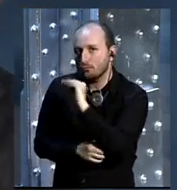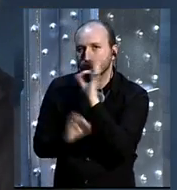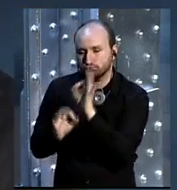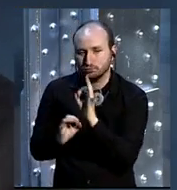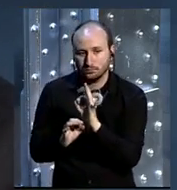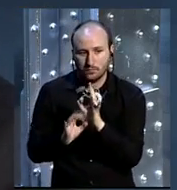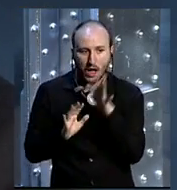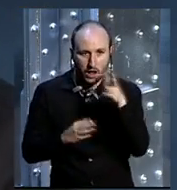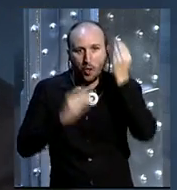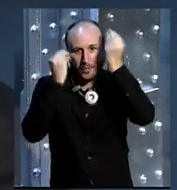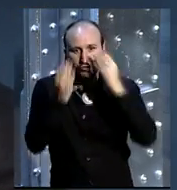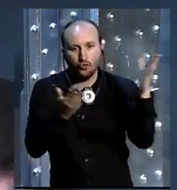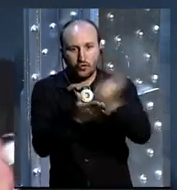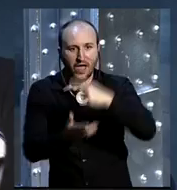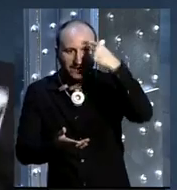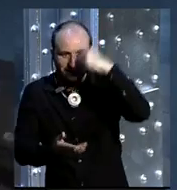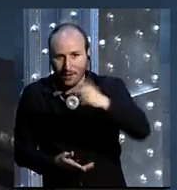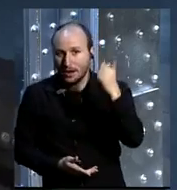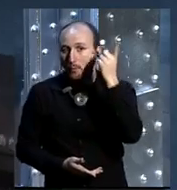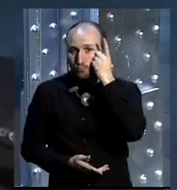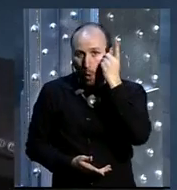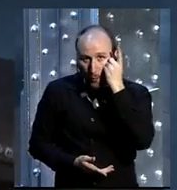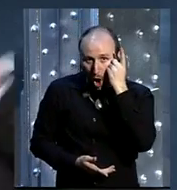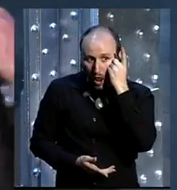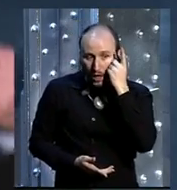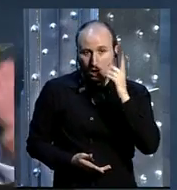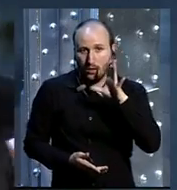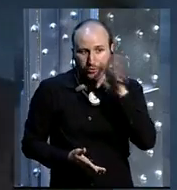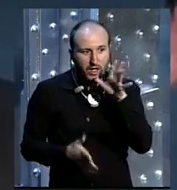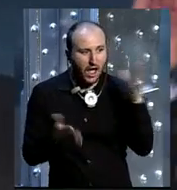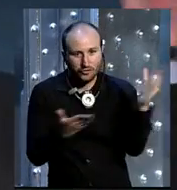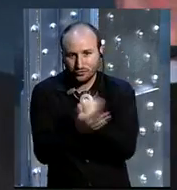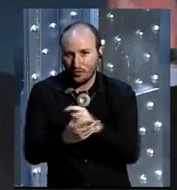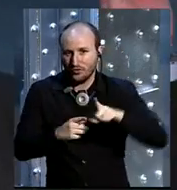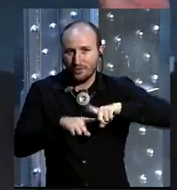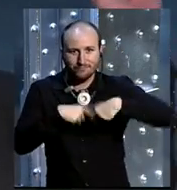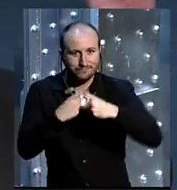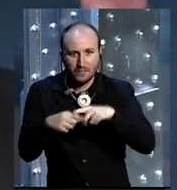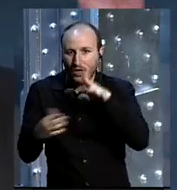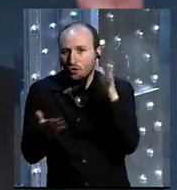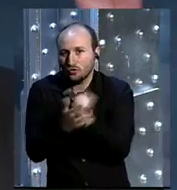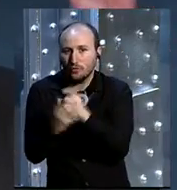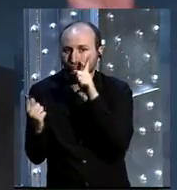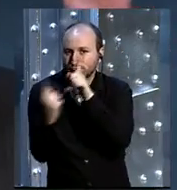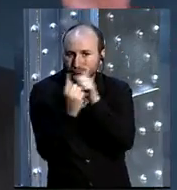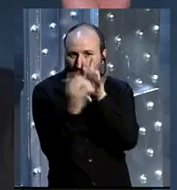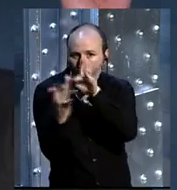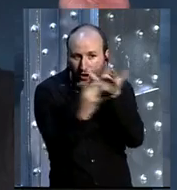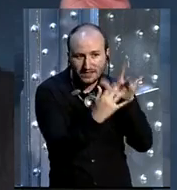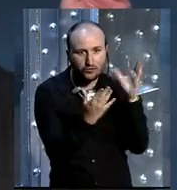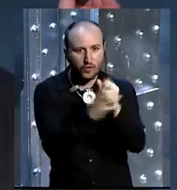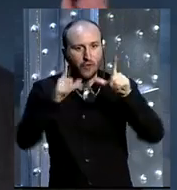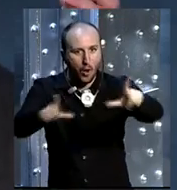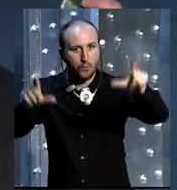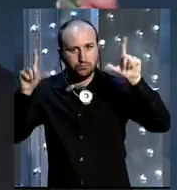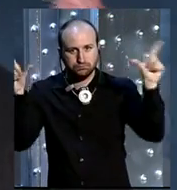utilizar sus teléfonos móviles, que es la forma principalmente como la gente se conecta. Tenemos pantallas así de grandes y estoy seguro de que